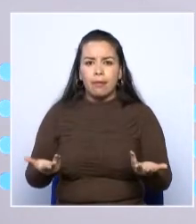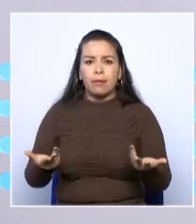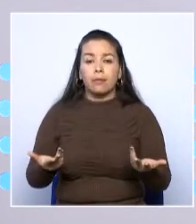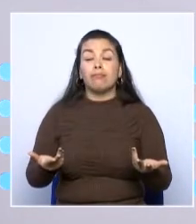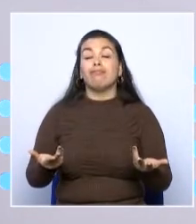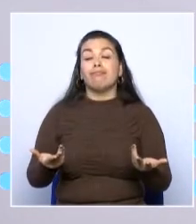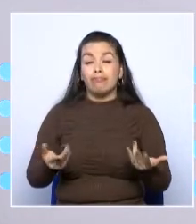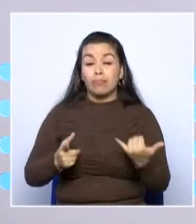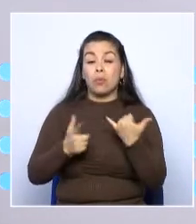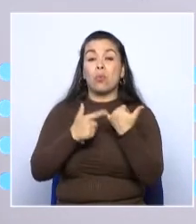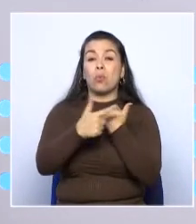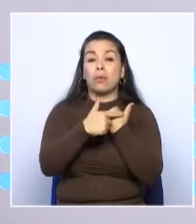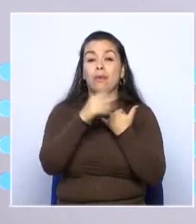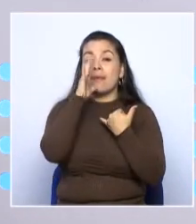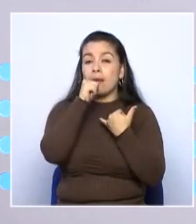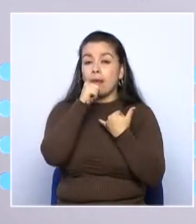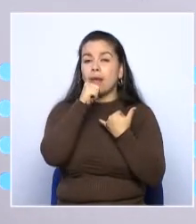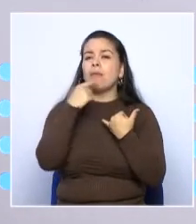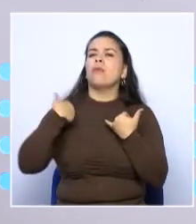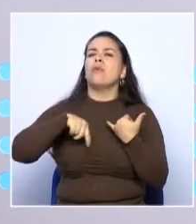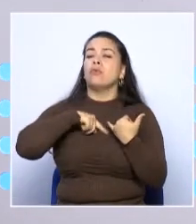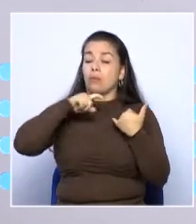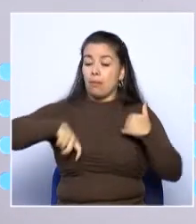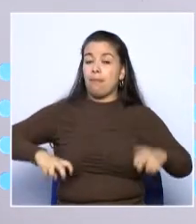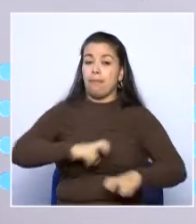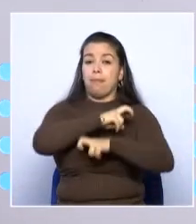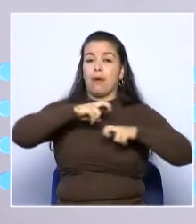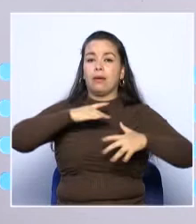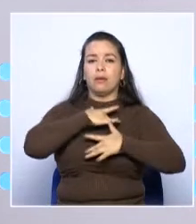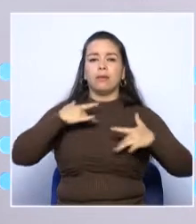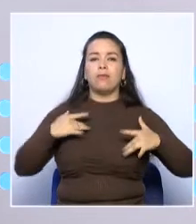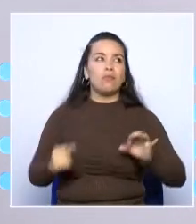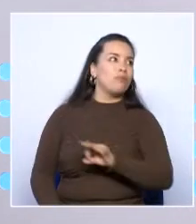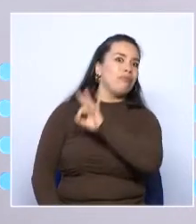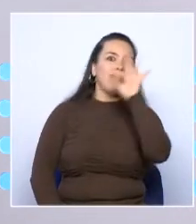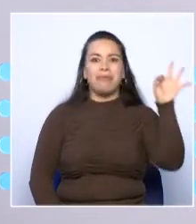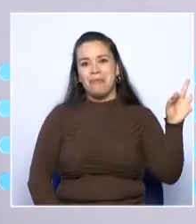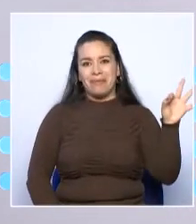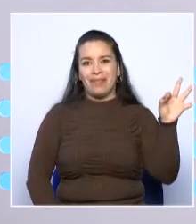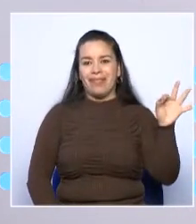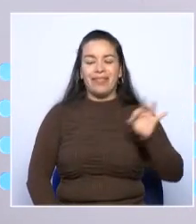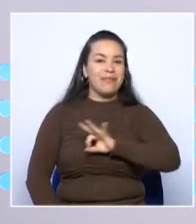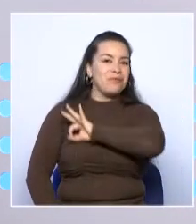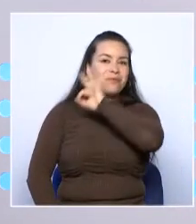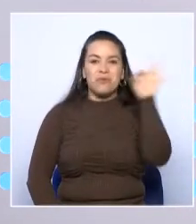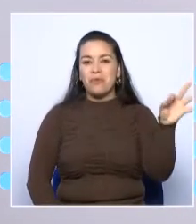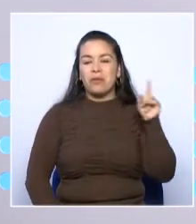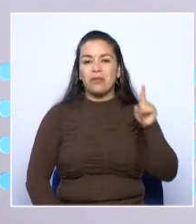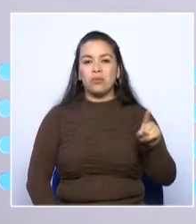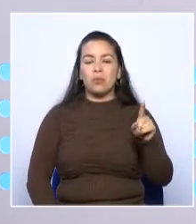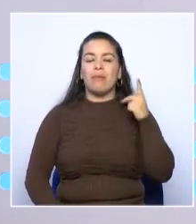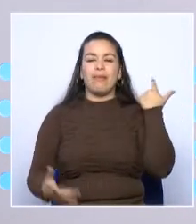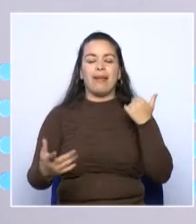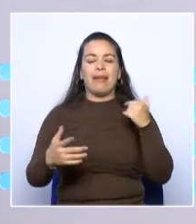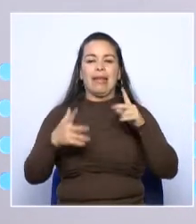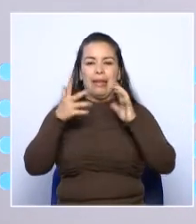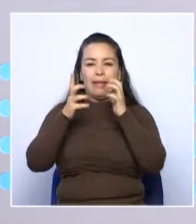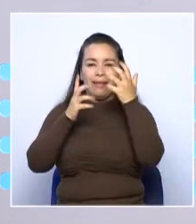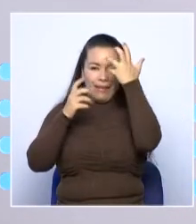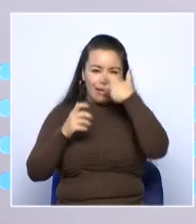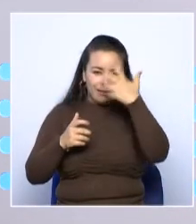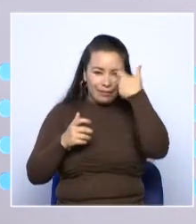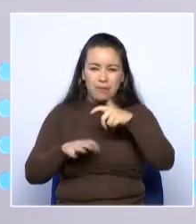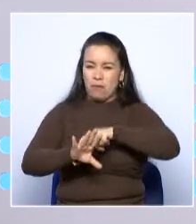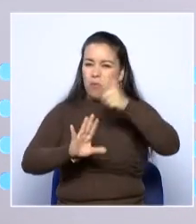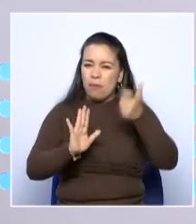estaba el útero. En nuestro caso, en nuestros parques de la salud, nunca hacemos un examen ginecológico, sino es